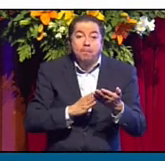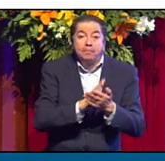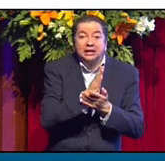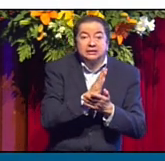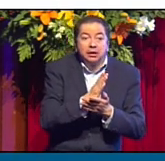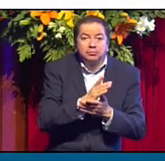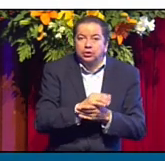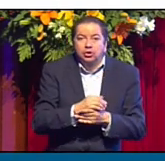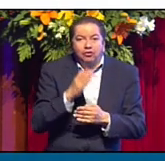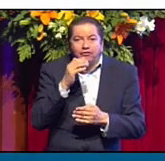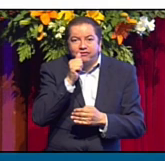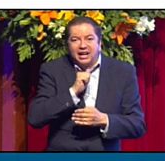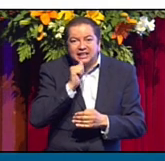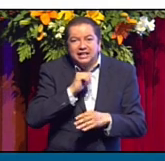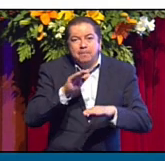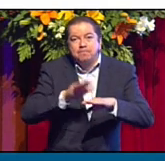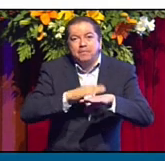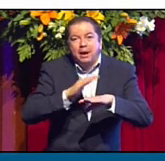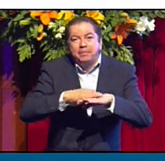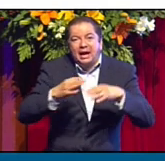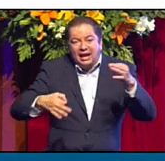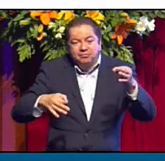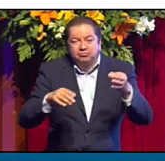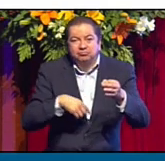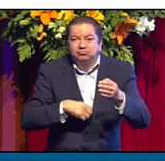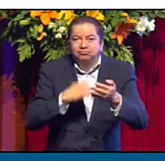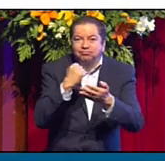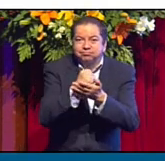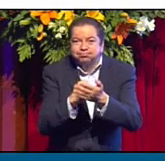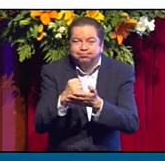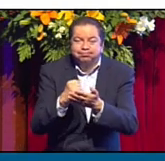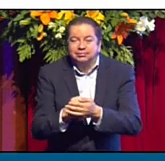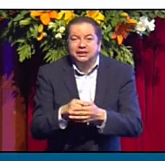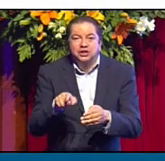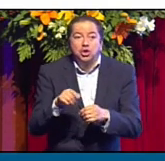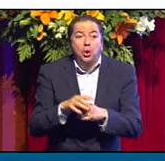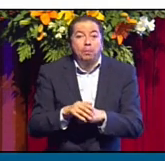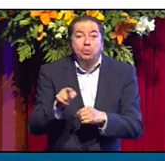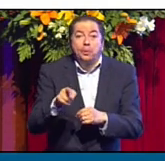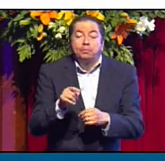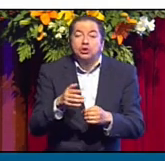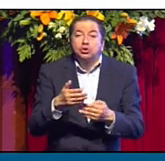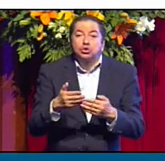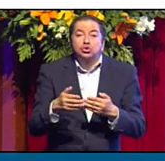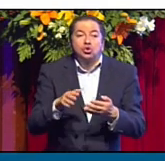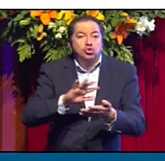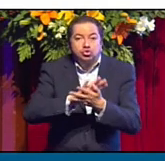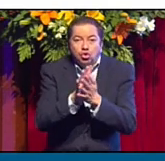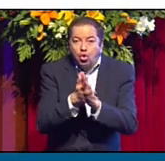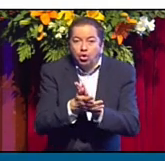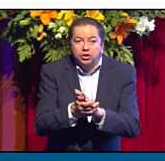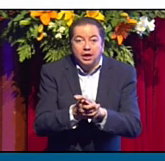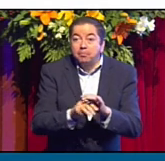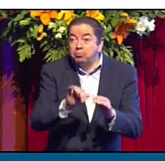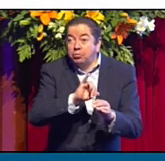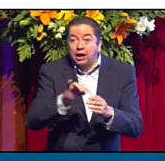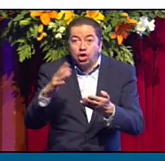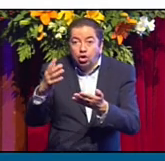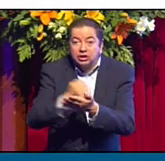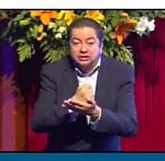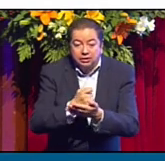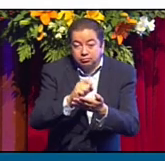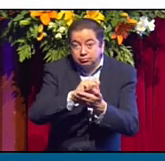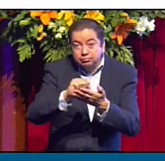no tenía los papeles al día. Y logramos que la minera, lo que había pasado de palabra, lo pasara con papeles. Y nos